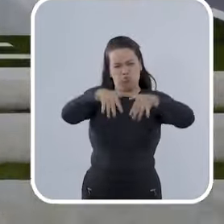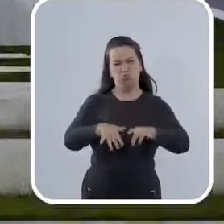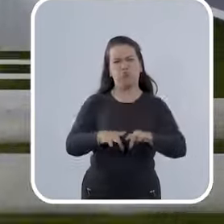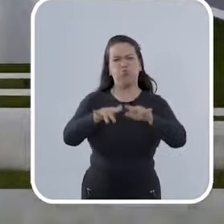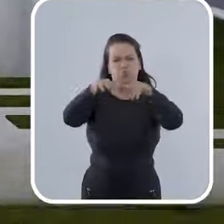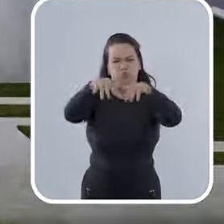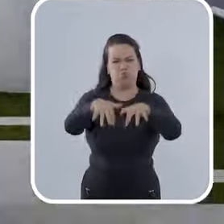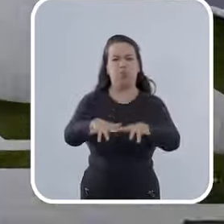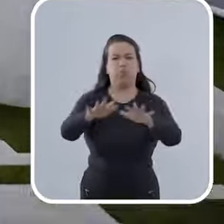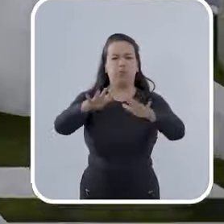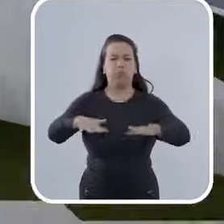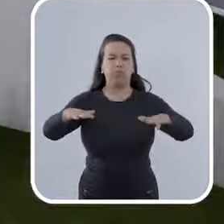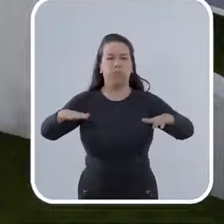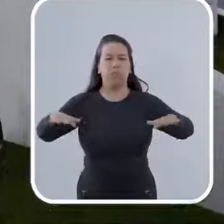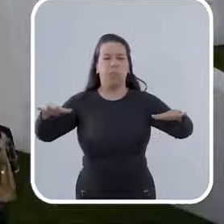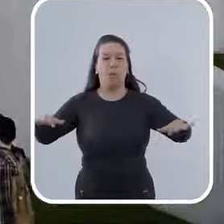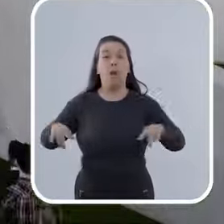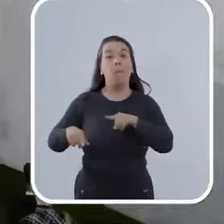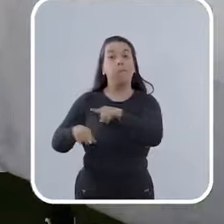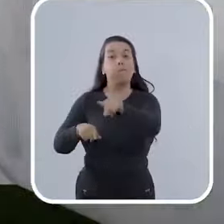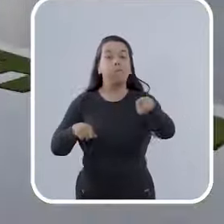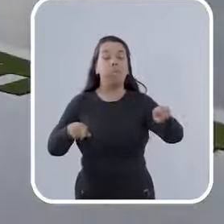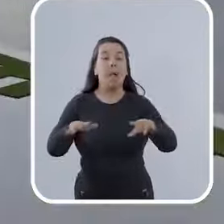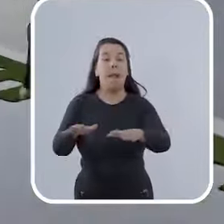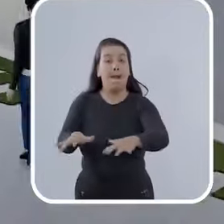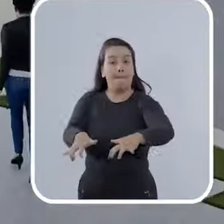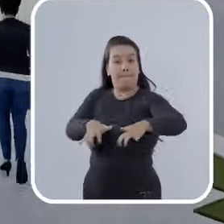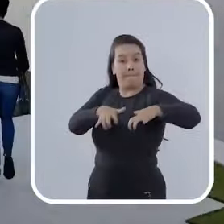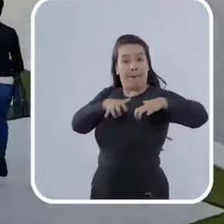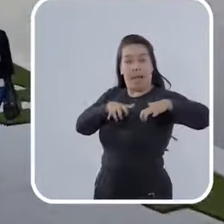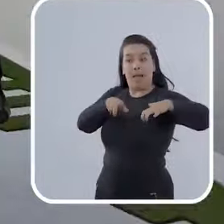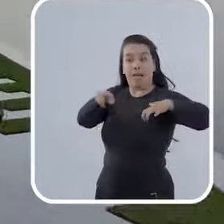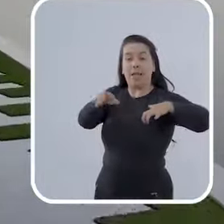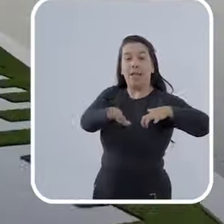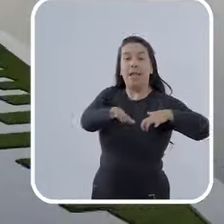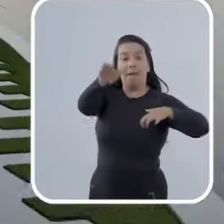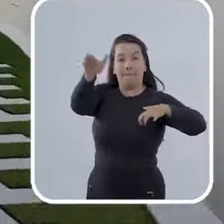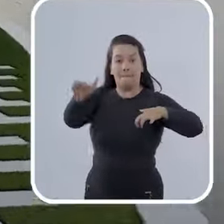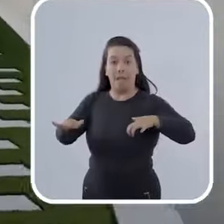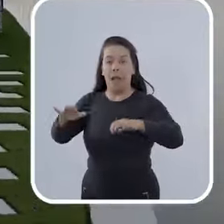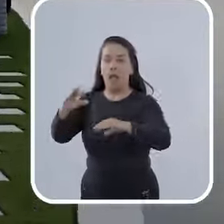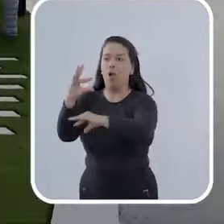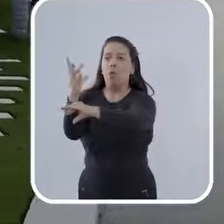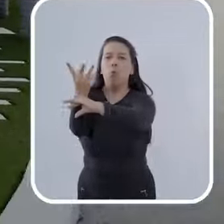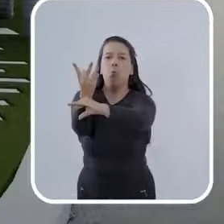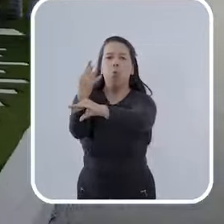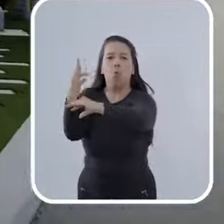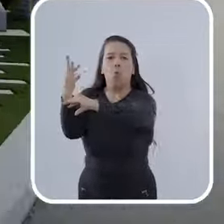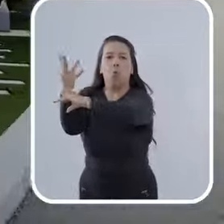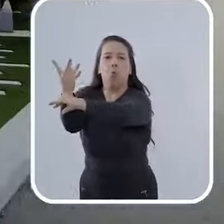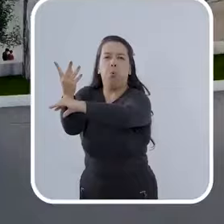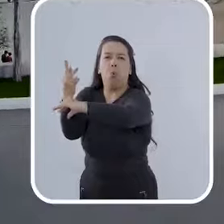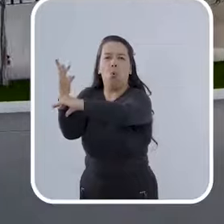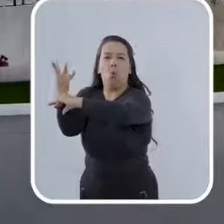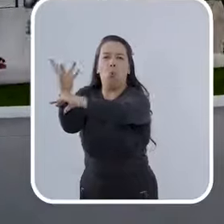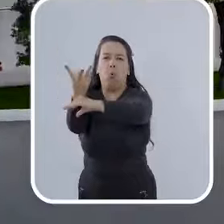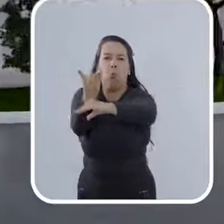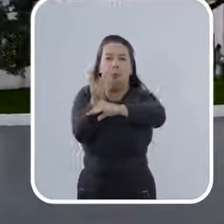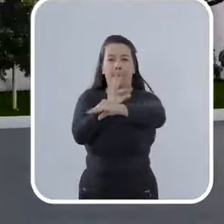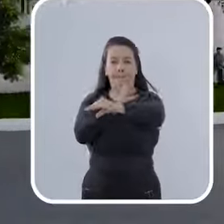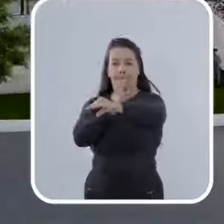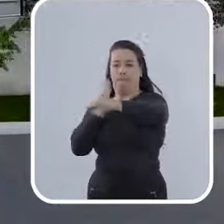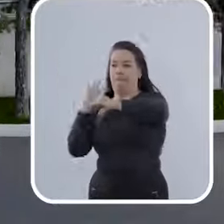encontrará pantallas electrónicas debajo del viaducto, un anfiteatro, una plataforma y graderías para exposiciones y